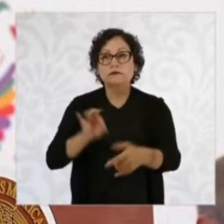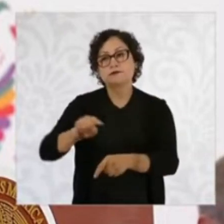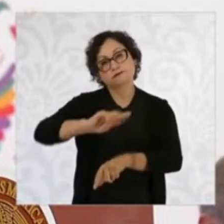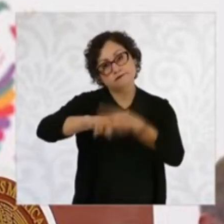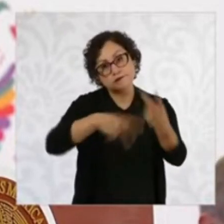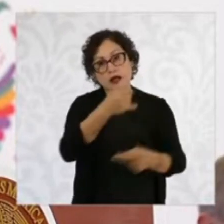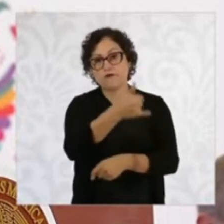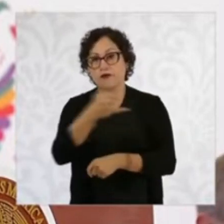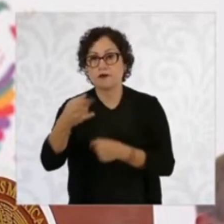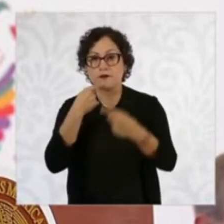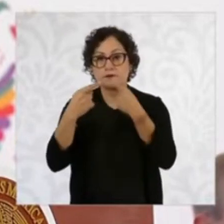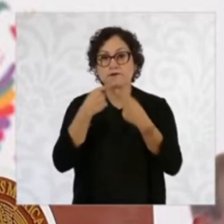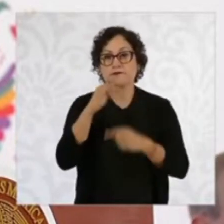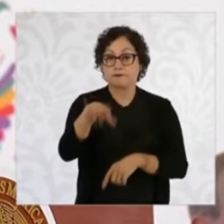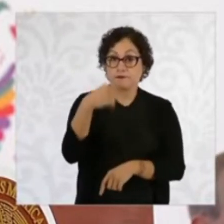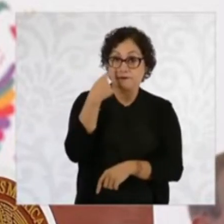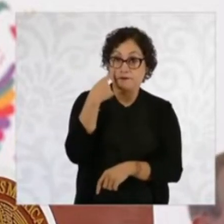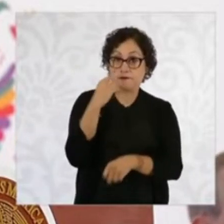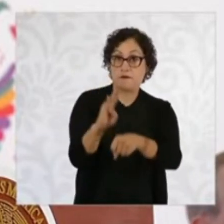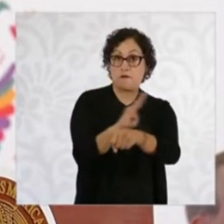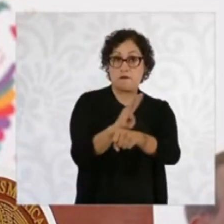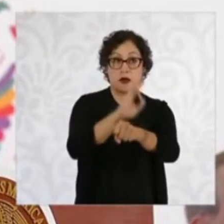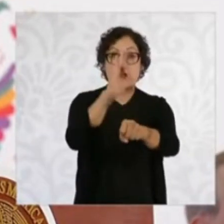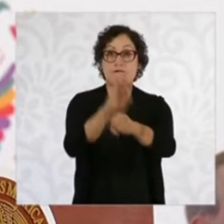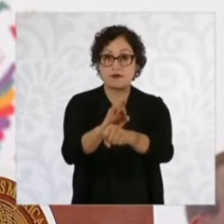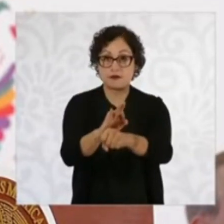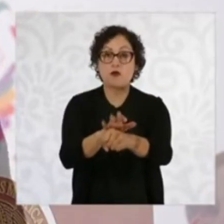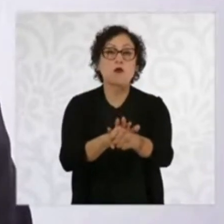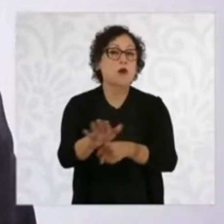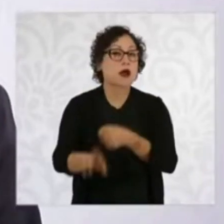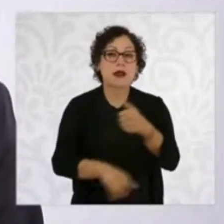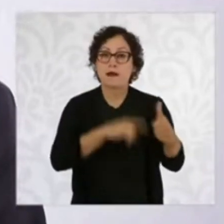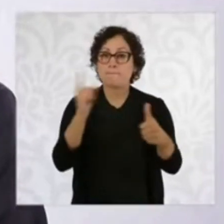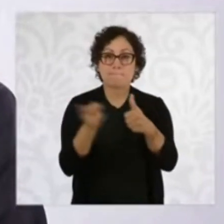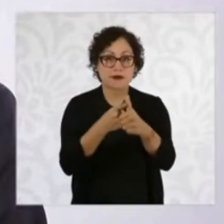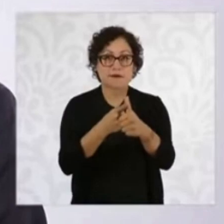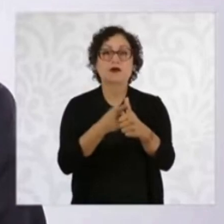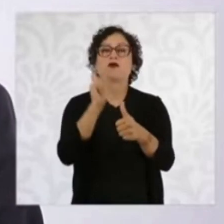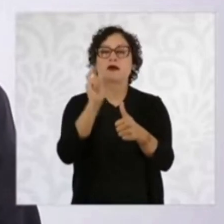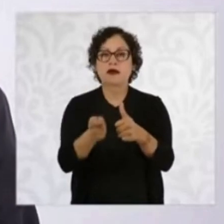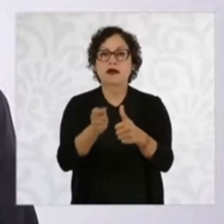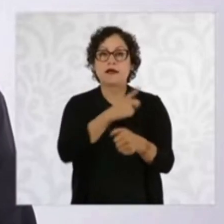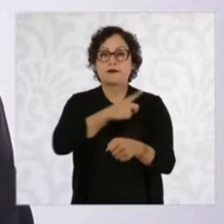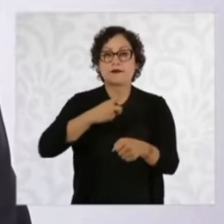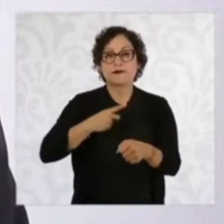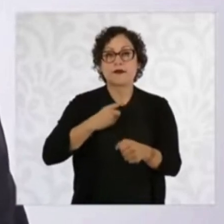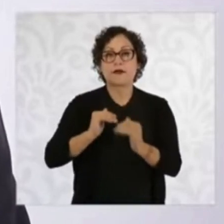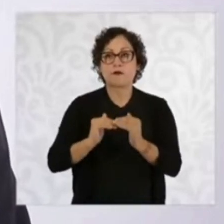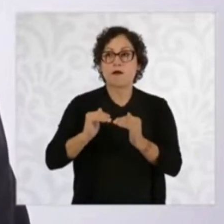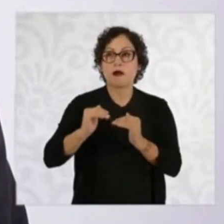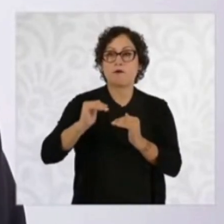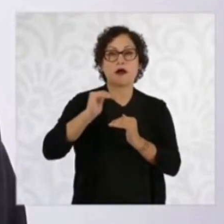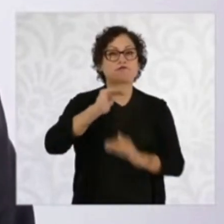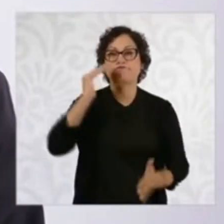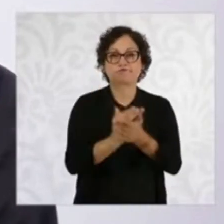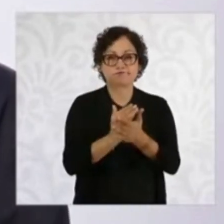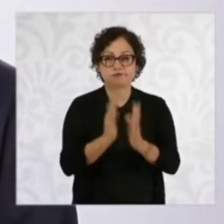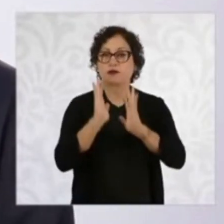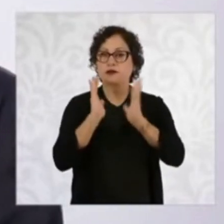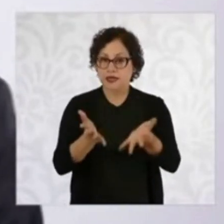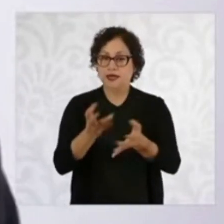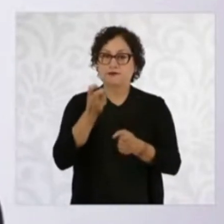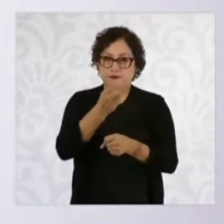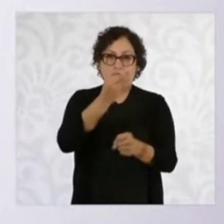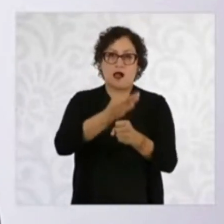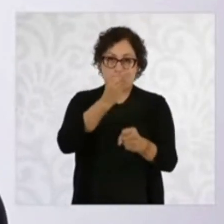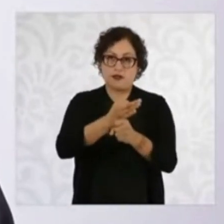Infonavit. Siempre el beneficio va a ser inicialmente el congelamiento. Ya no crece la deuda a partir de este momento o a partir del momento en